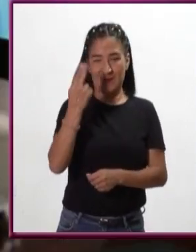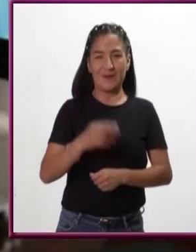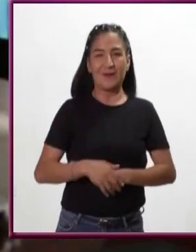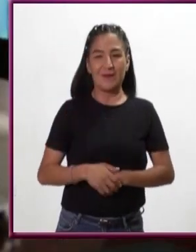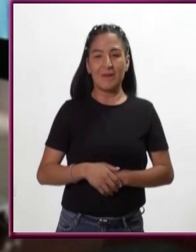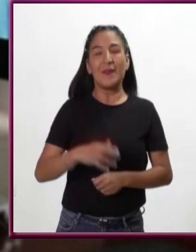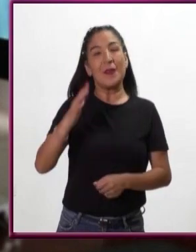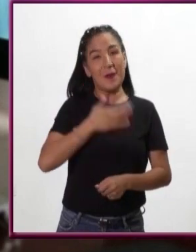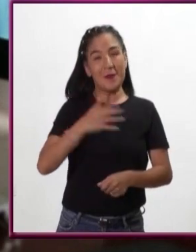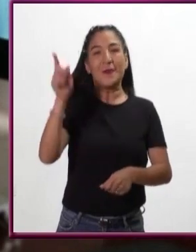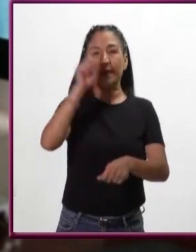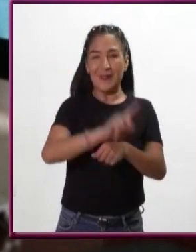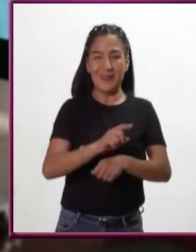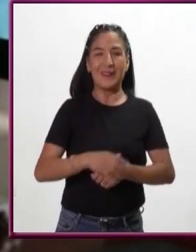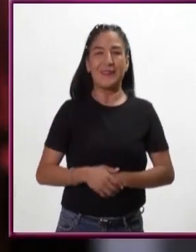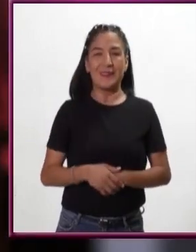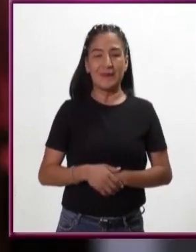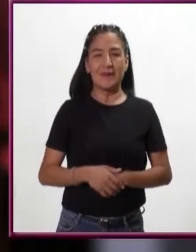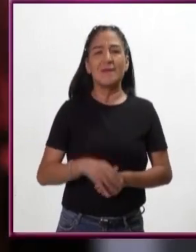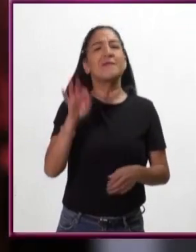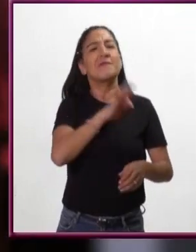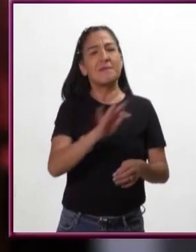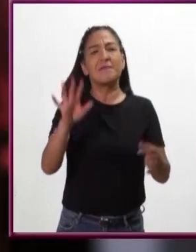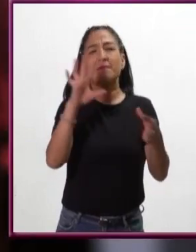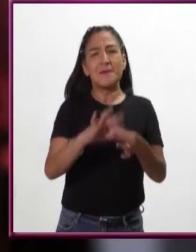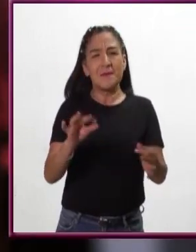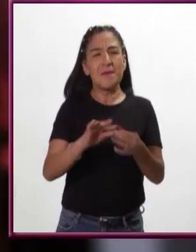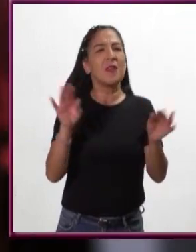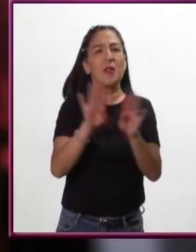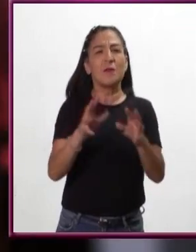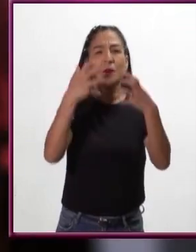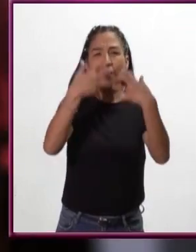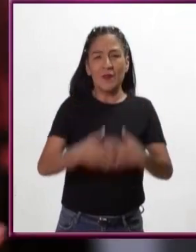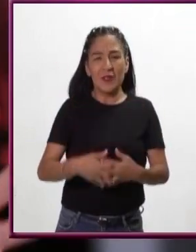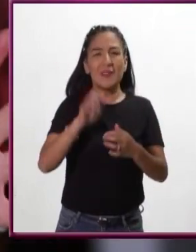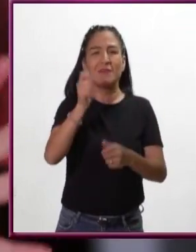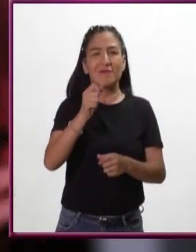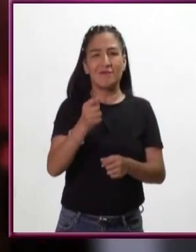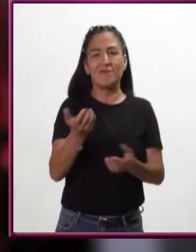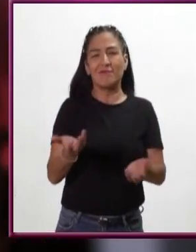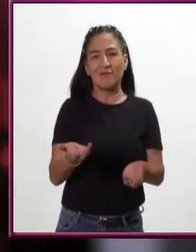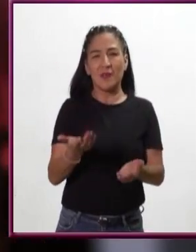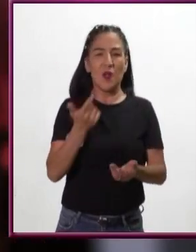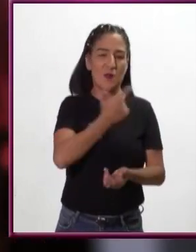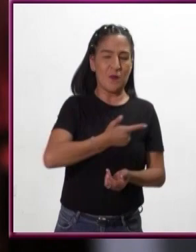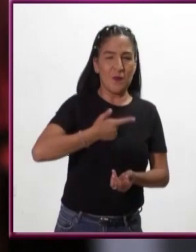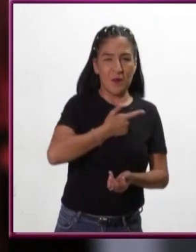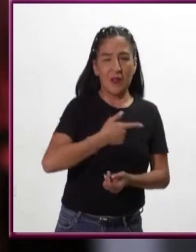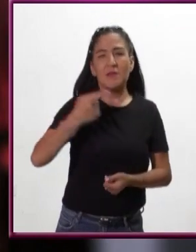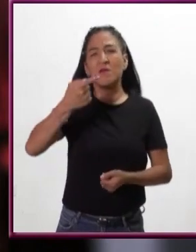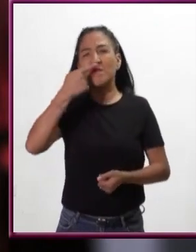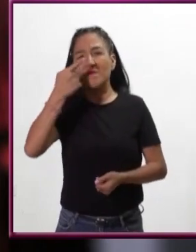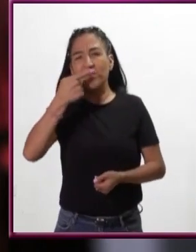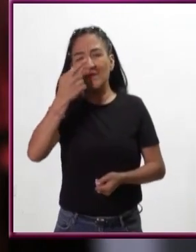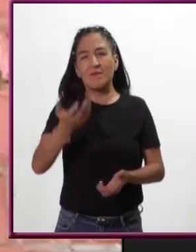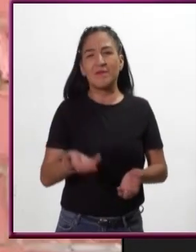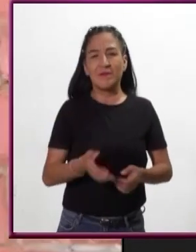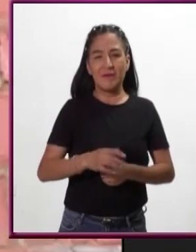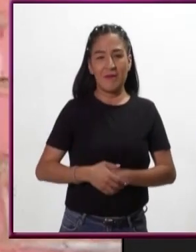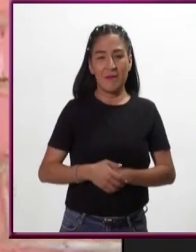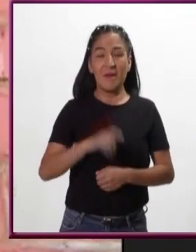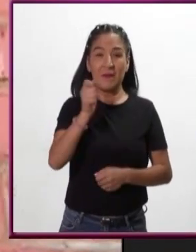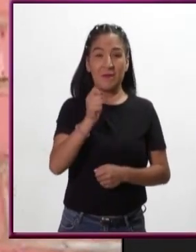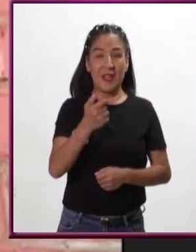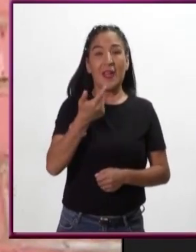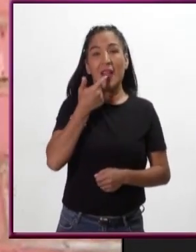días. Hola, buenos días. ¿Hoy podrías explicarnos cómo funcionan el sentido del gusto y del olfato?